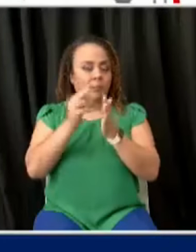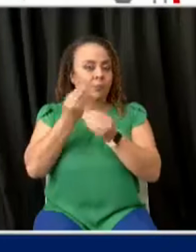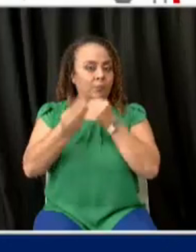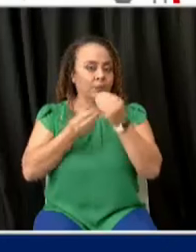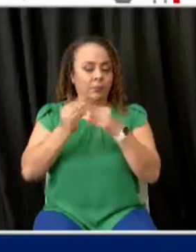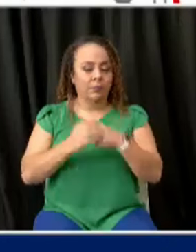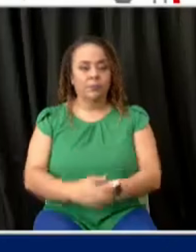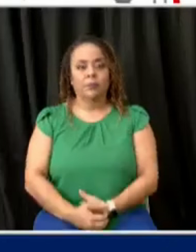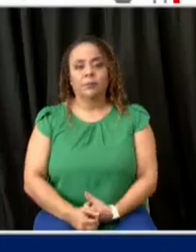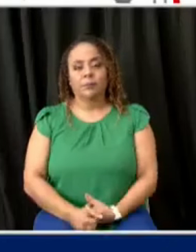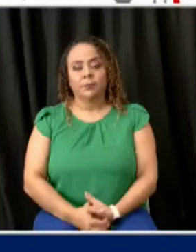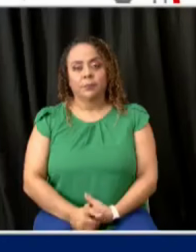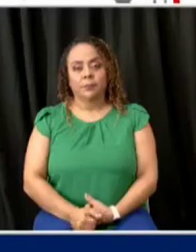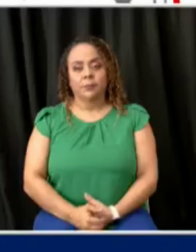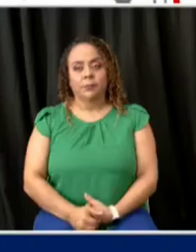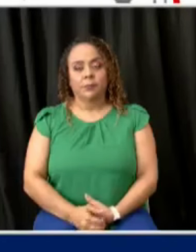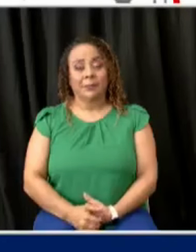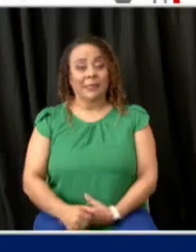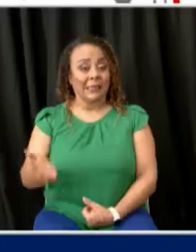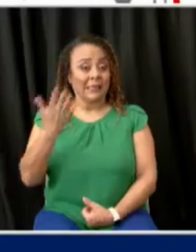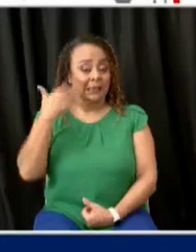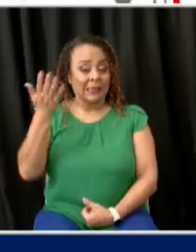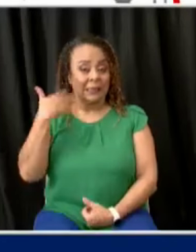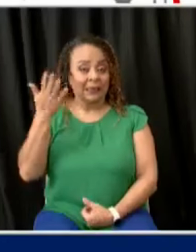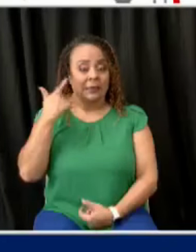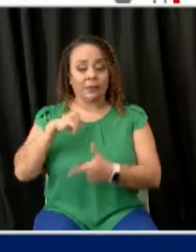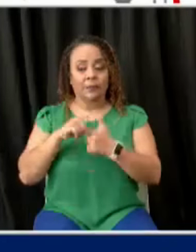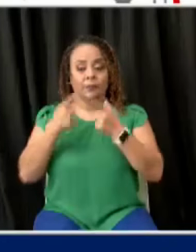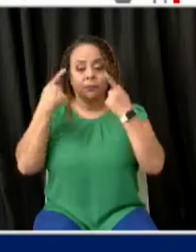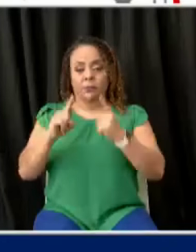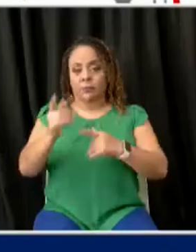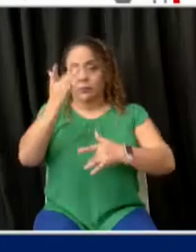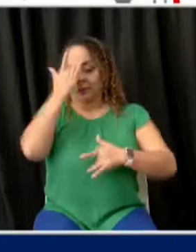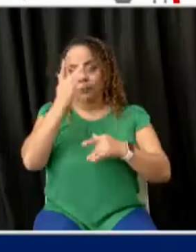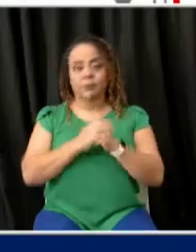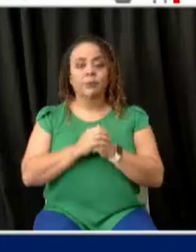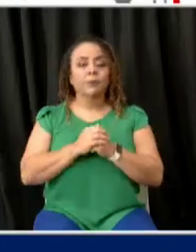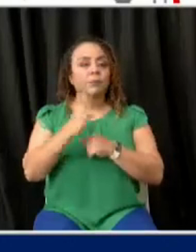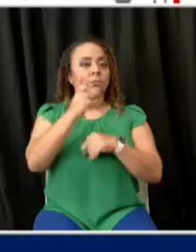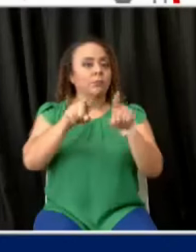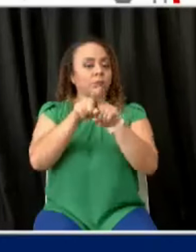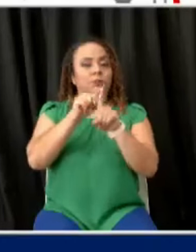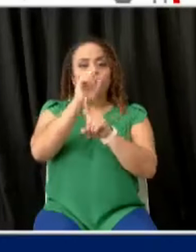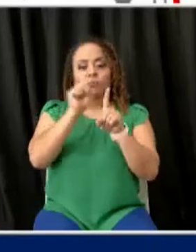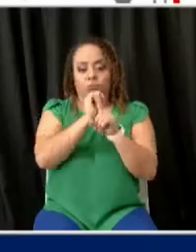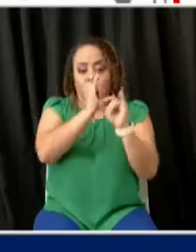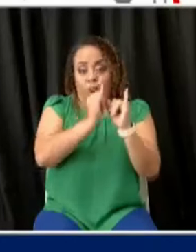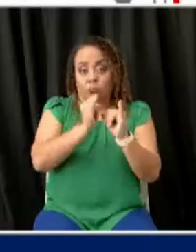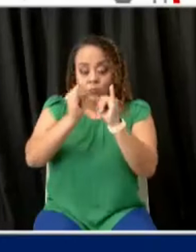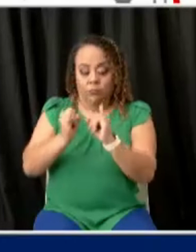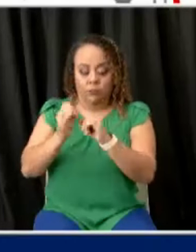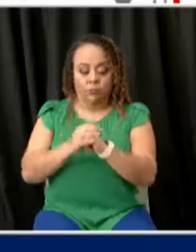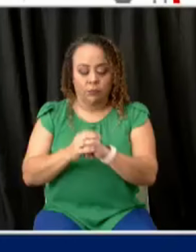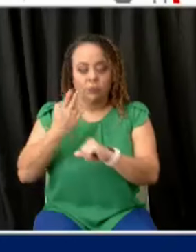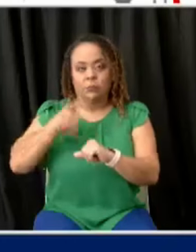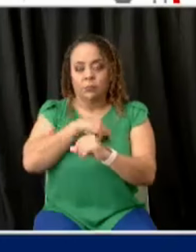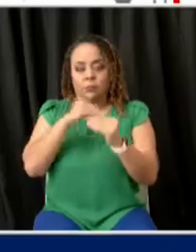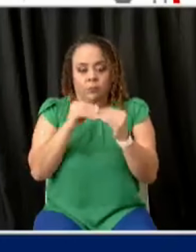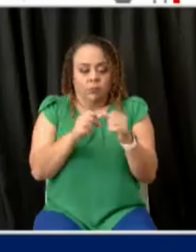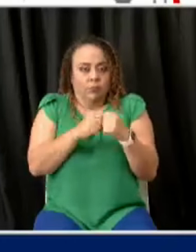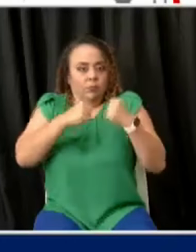la exposición al calor sea la que produzca enfermedades o condiciones individuales, o sea, los que somos más